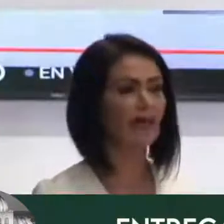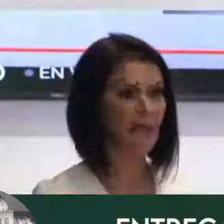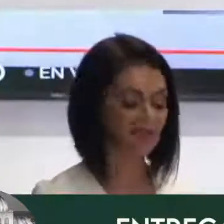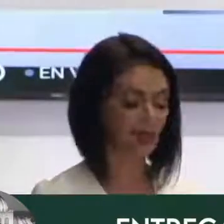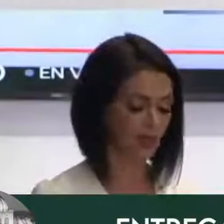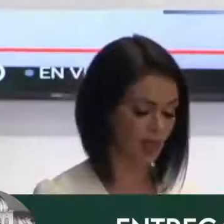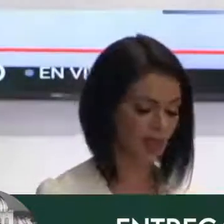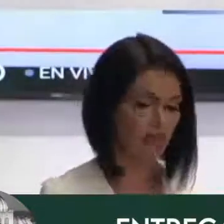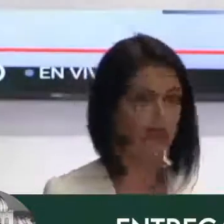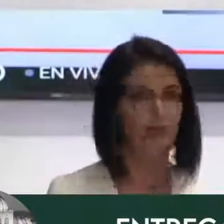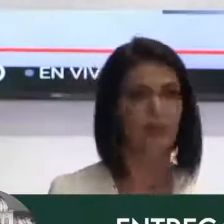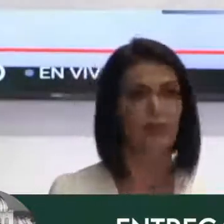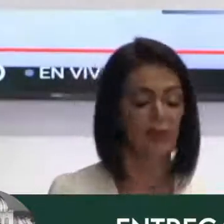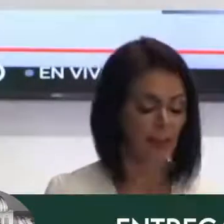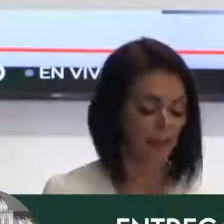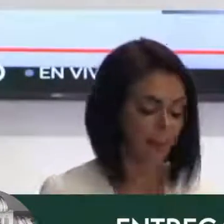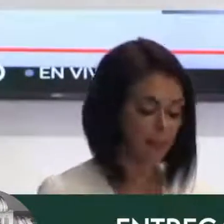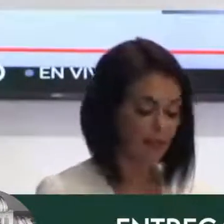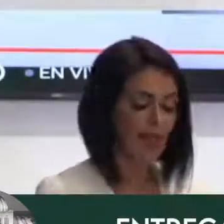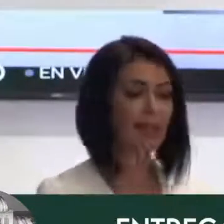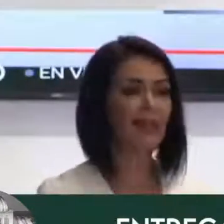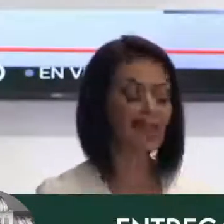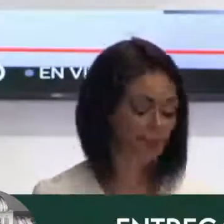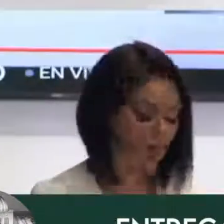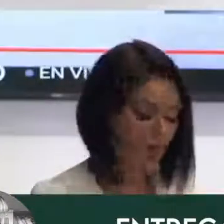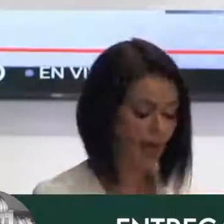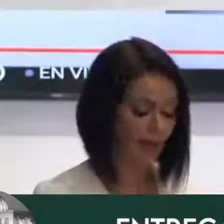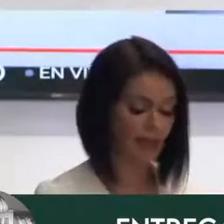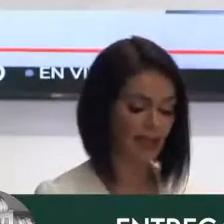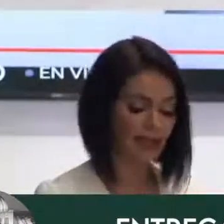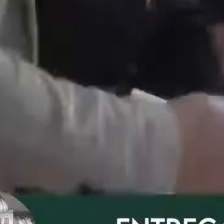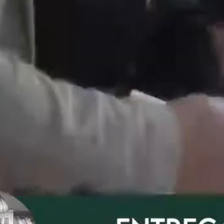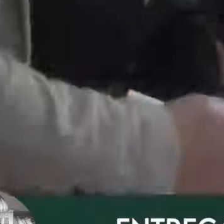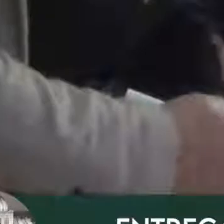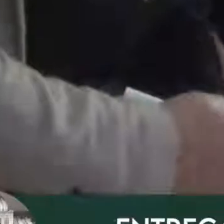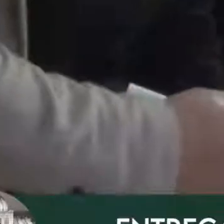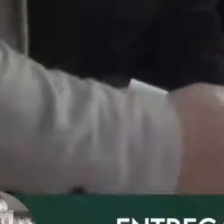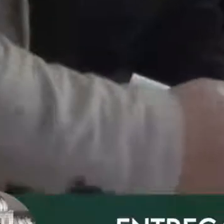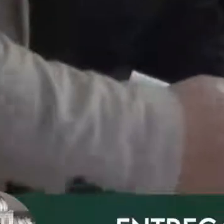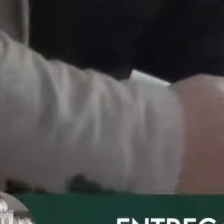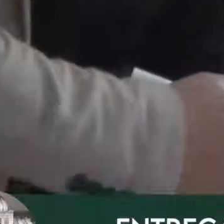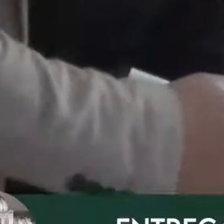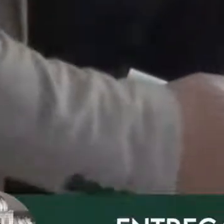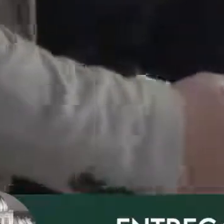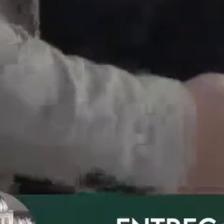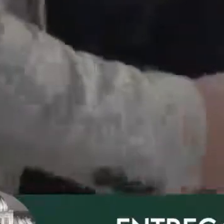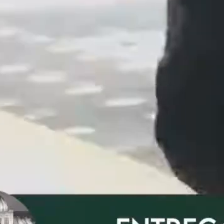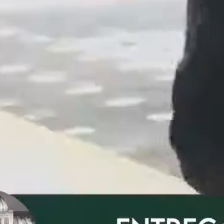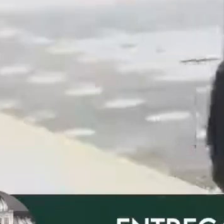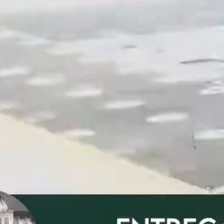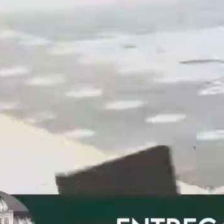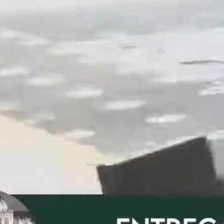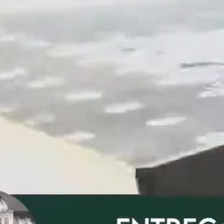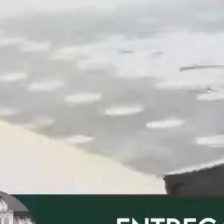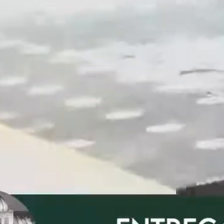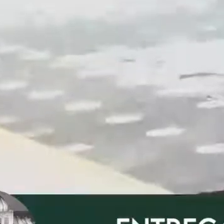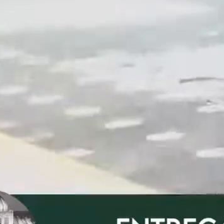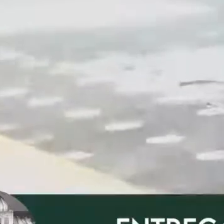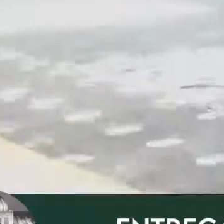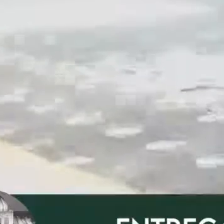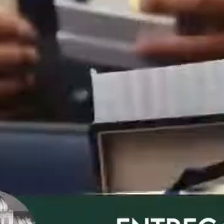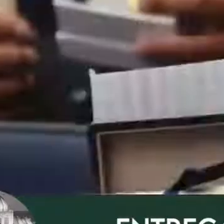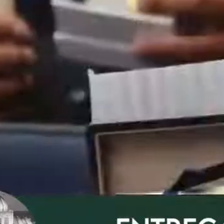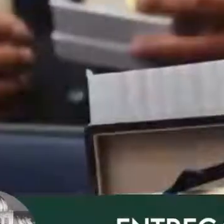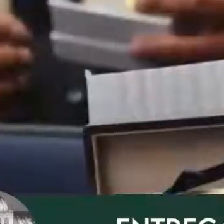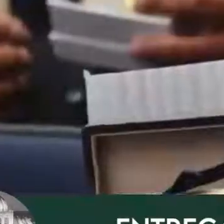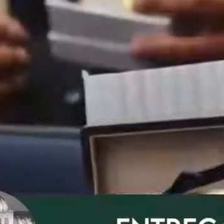mayor reconocimiento al que puede aspirar una o un servidor público, porque de esa forma la ciudadanía reconoce y premia a